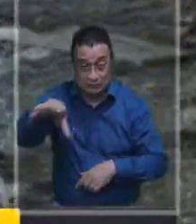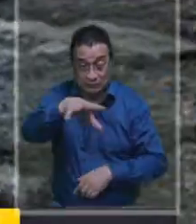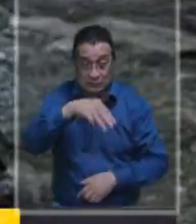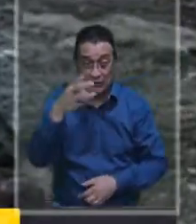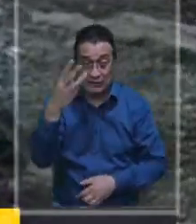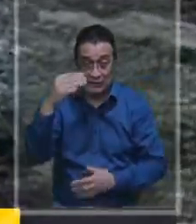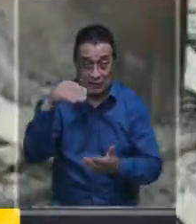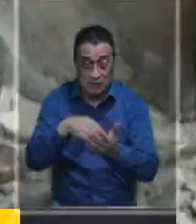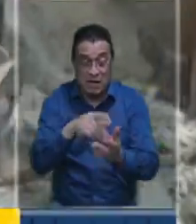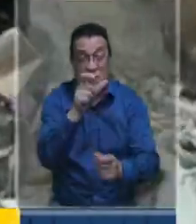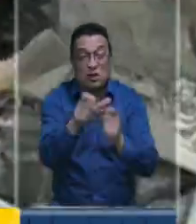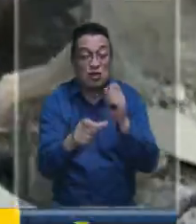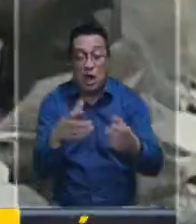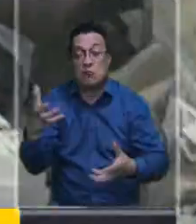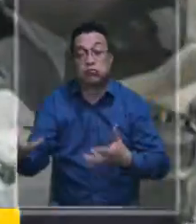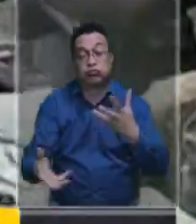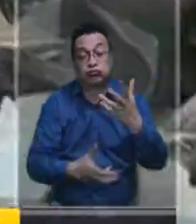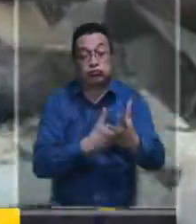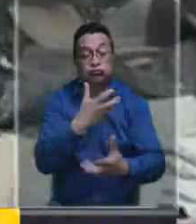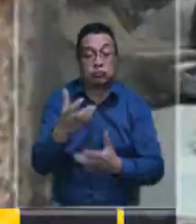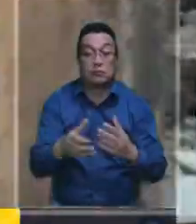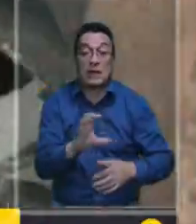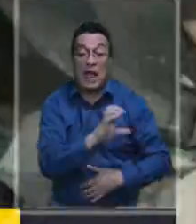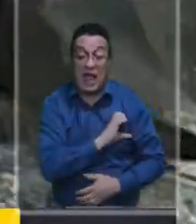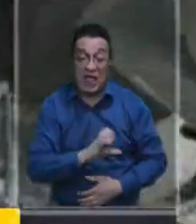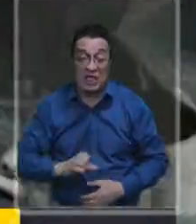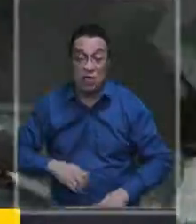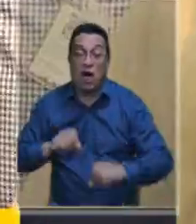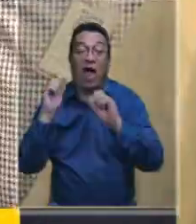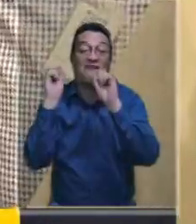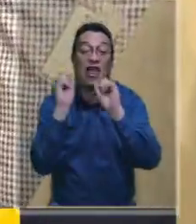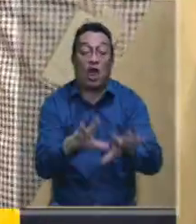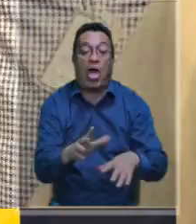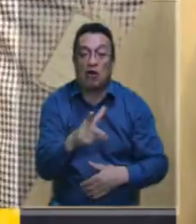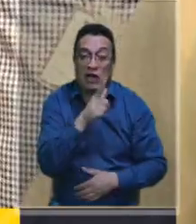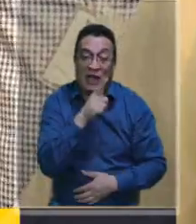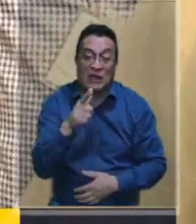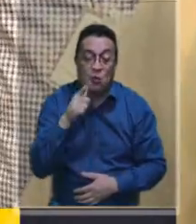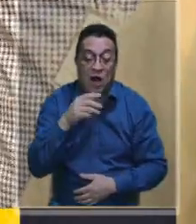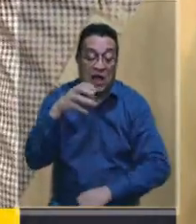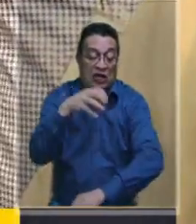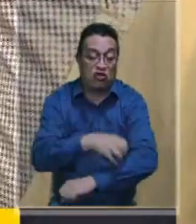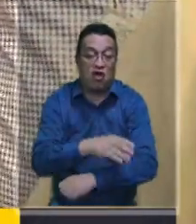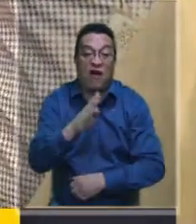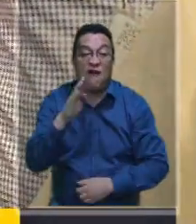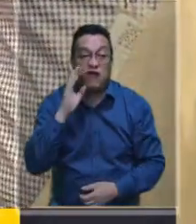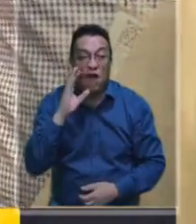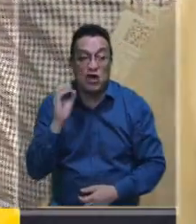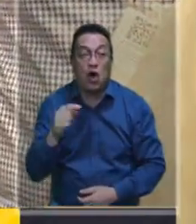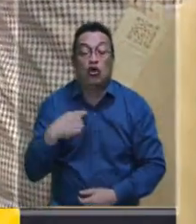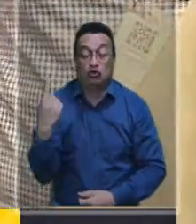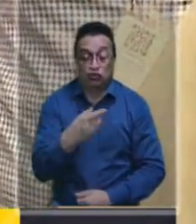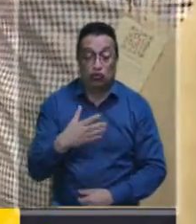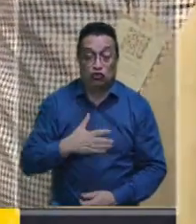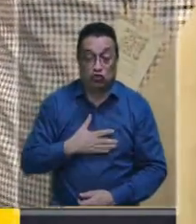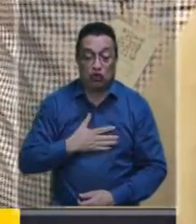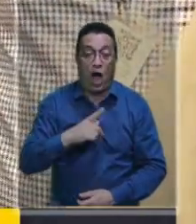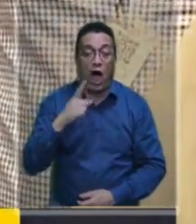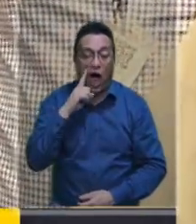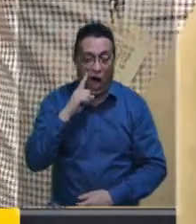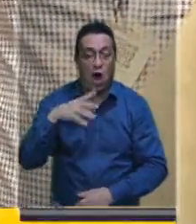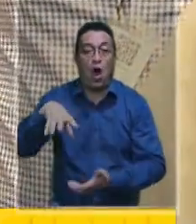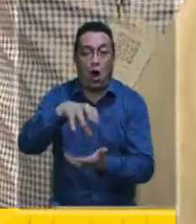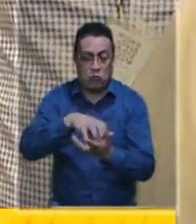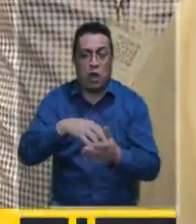habitantes arde. El Estado ha abandonado a la comuna de Santa Juana y a la región del Biobío. Nosotros tenemos comunas que son grandes